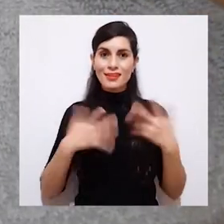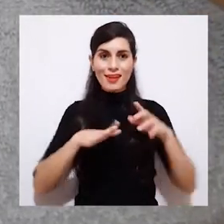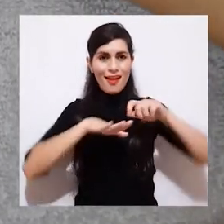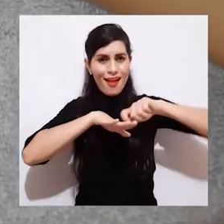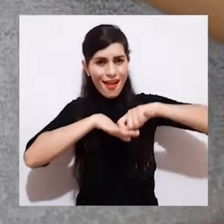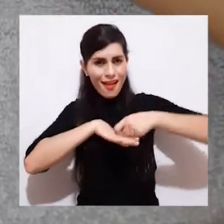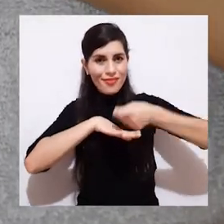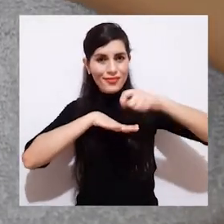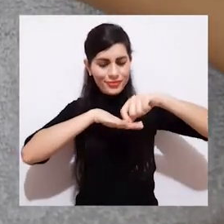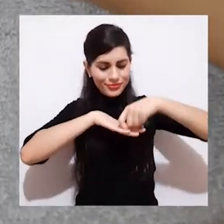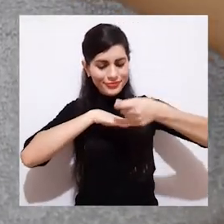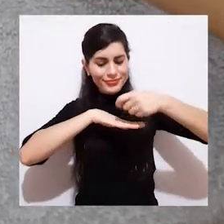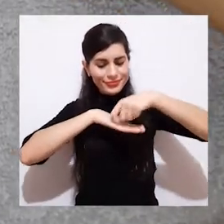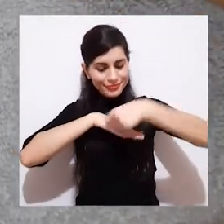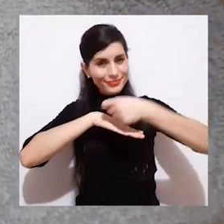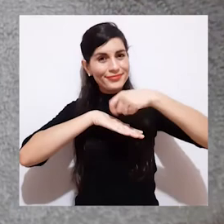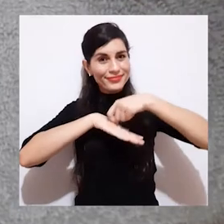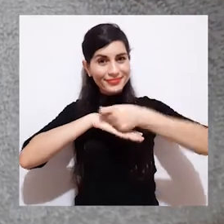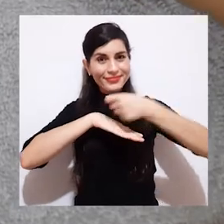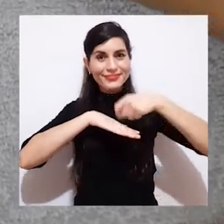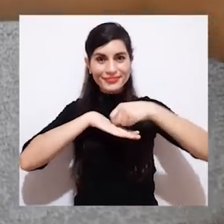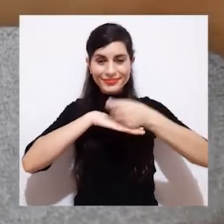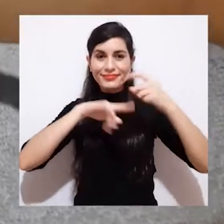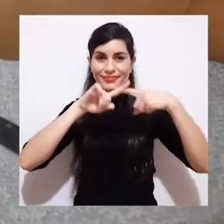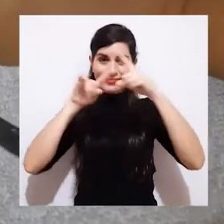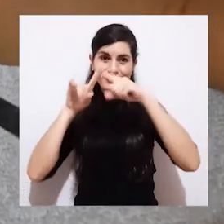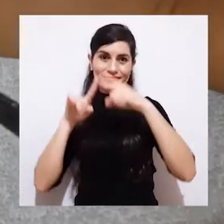Abro varios huequitos en diferentes partes de la mano.